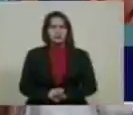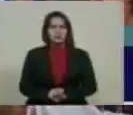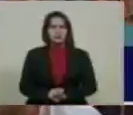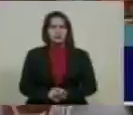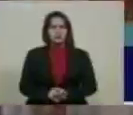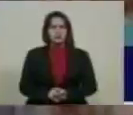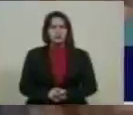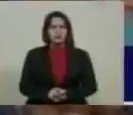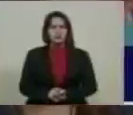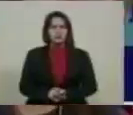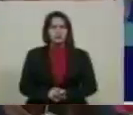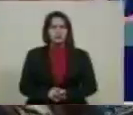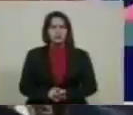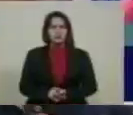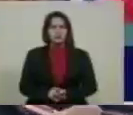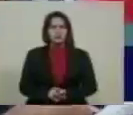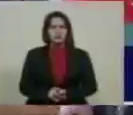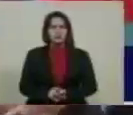Bueno, compañero,